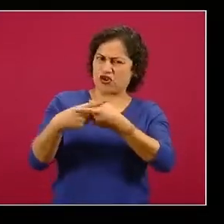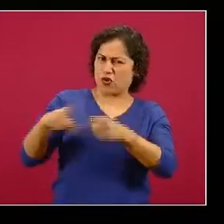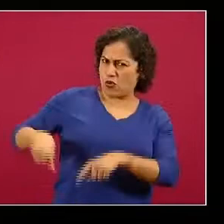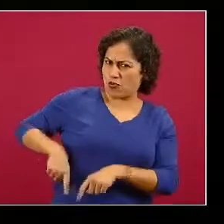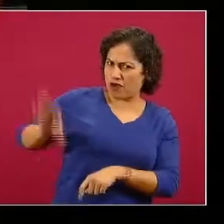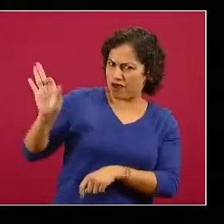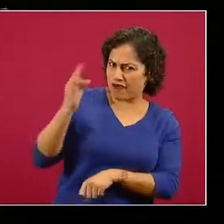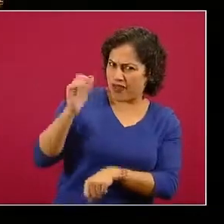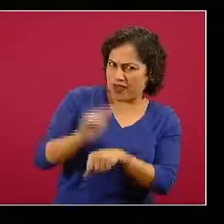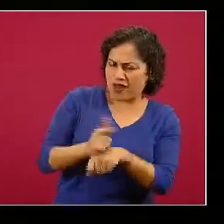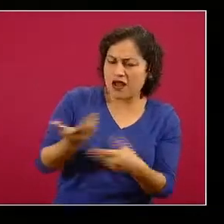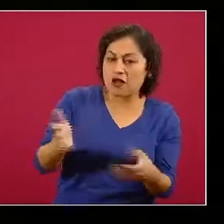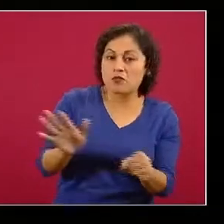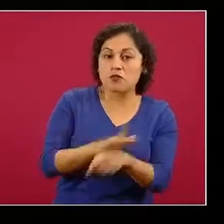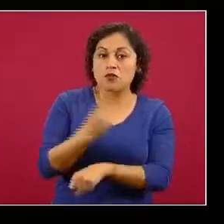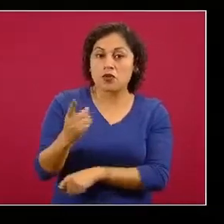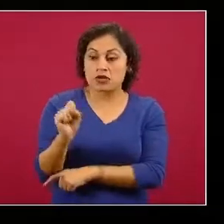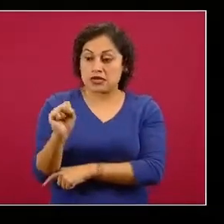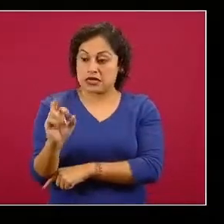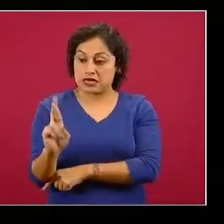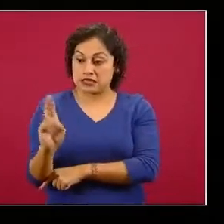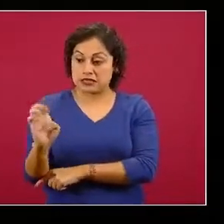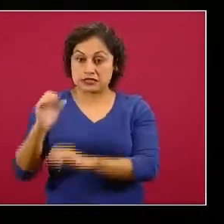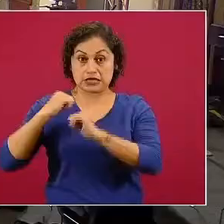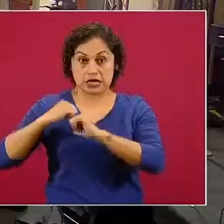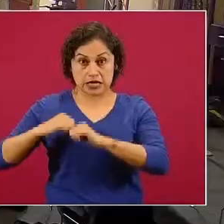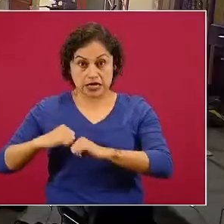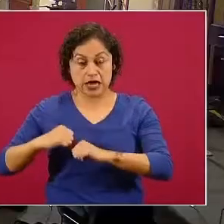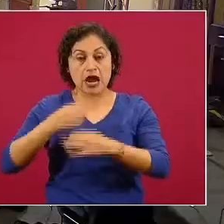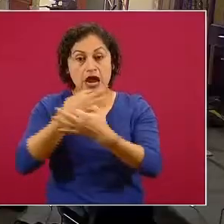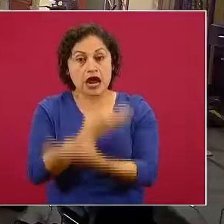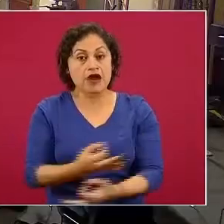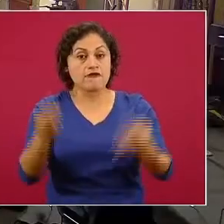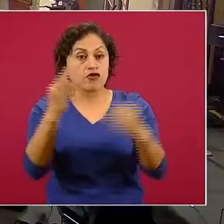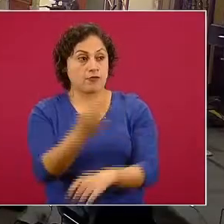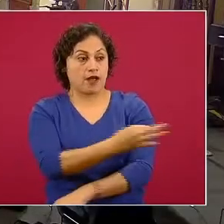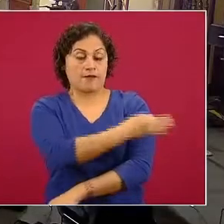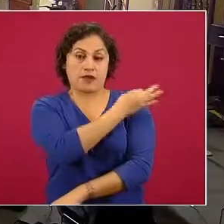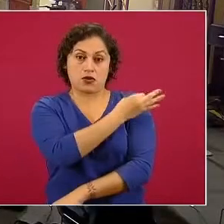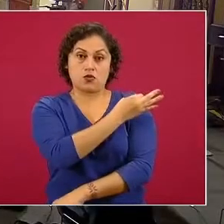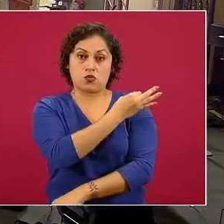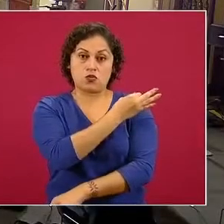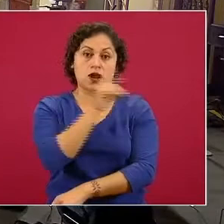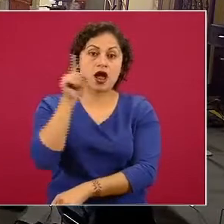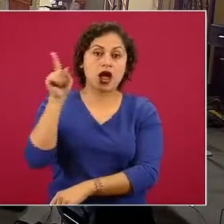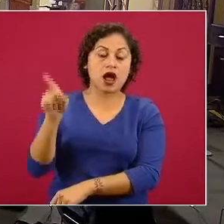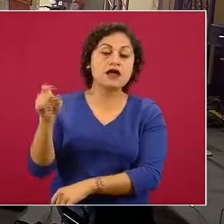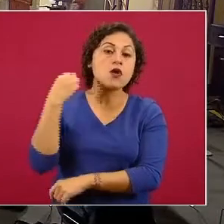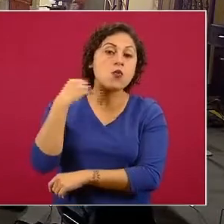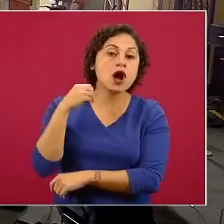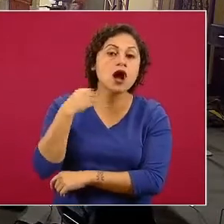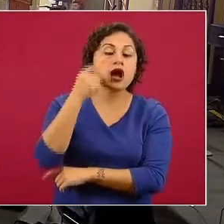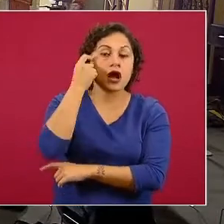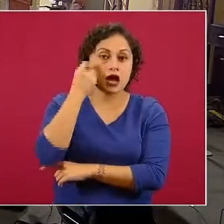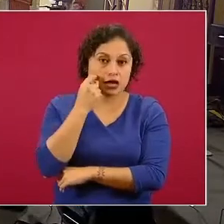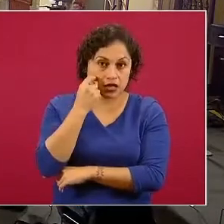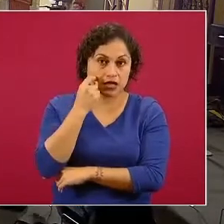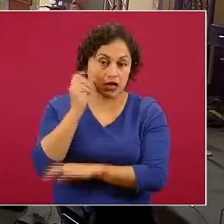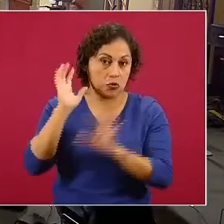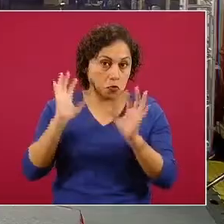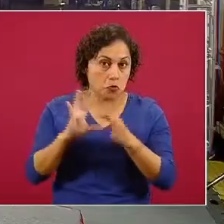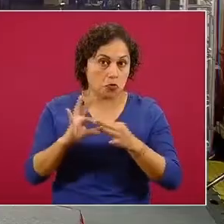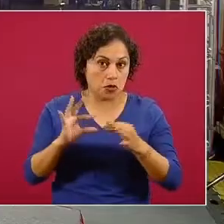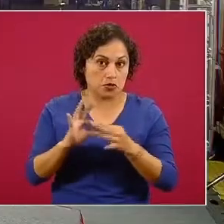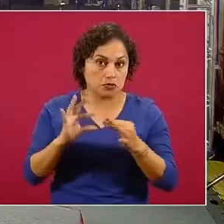Relaciones Exteriores informa de la vacuna que se está haciendo en Oaxaca y en Guerrero. Le